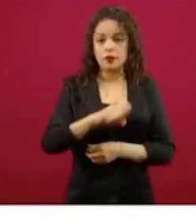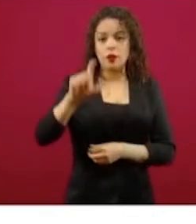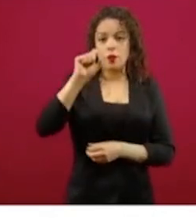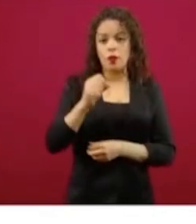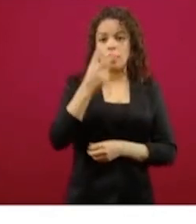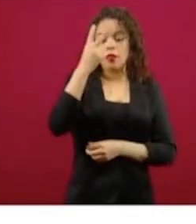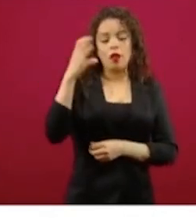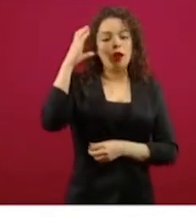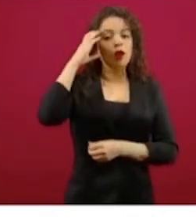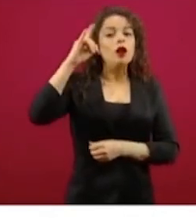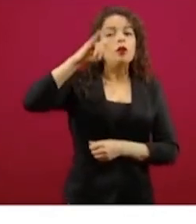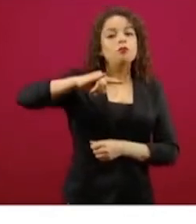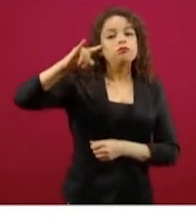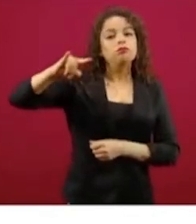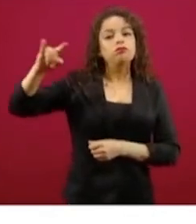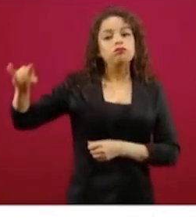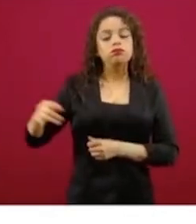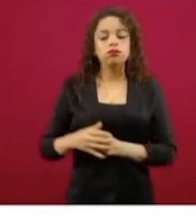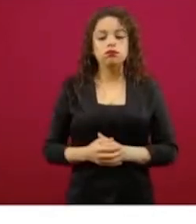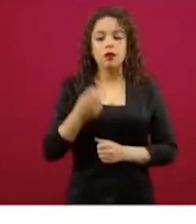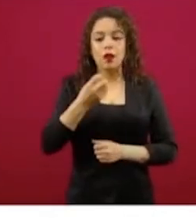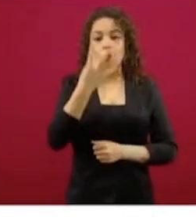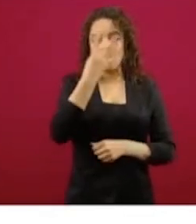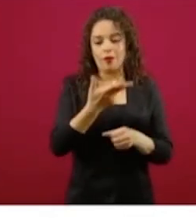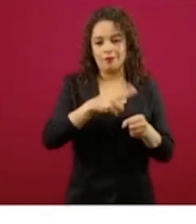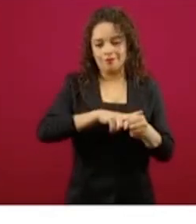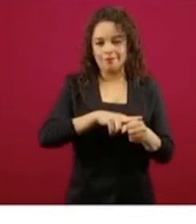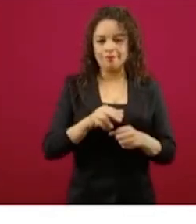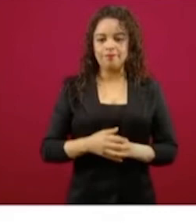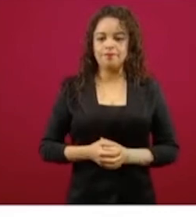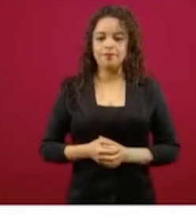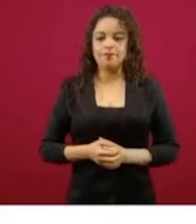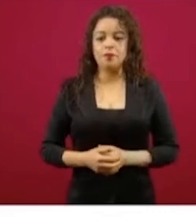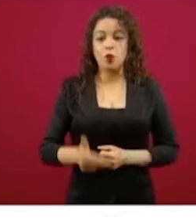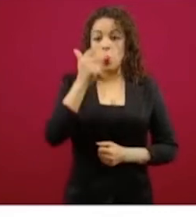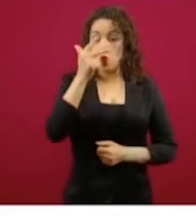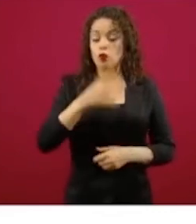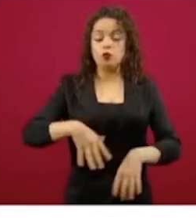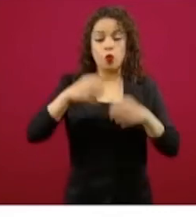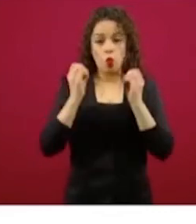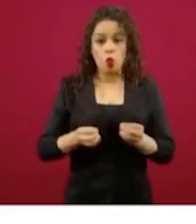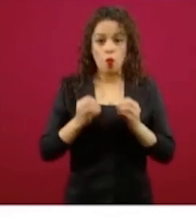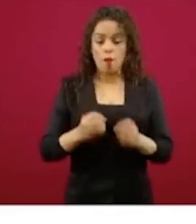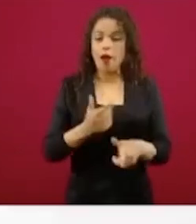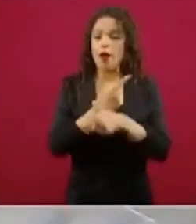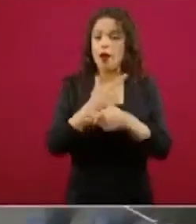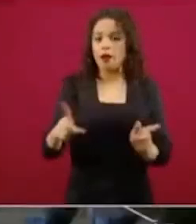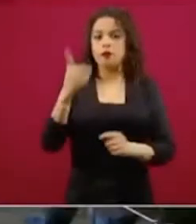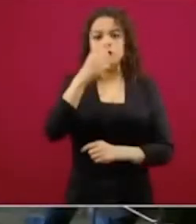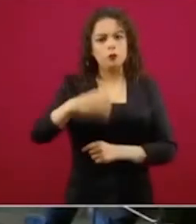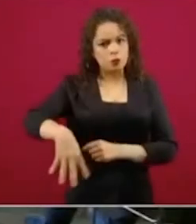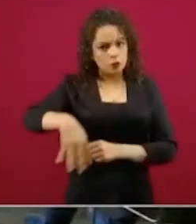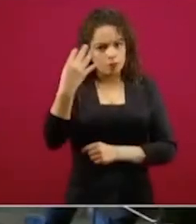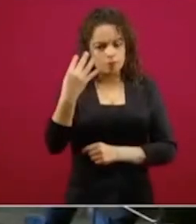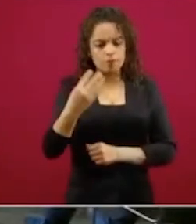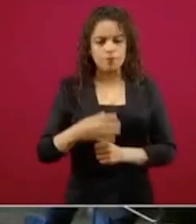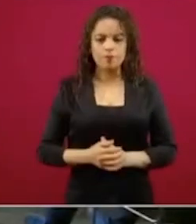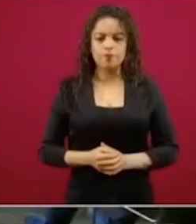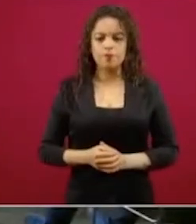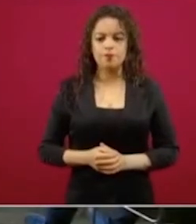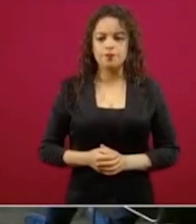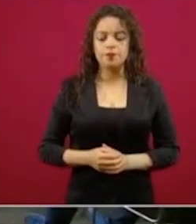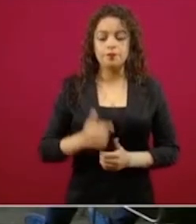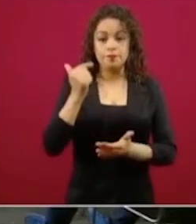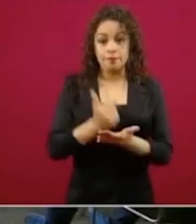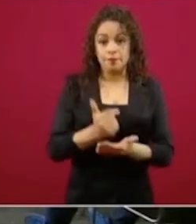camas de hospitalización únicamente están 8 ocupadas disponibles 114 en terapia